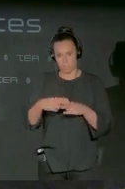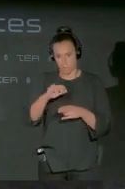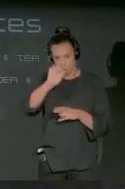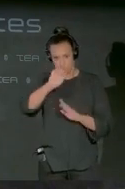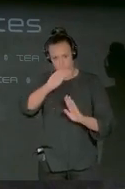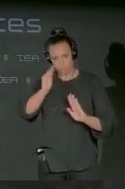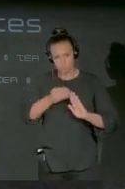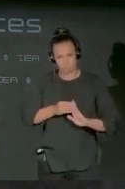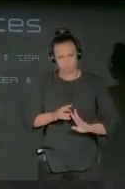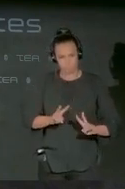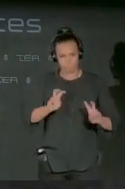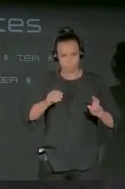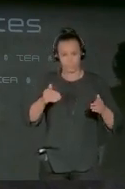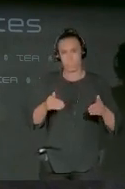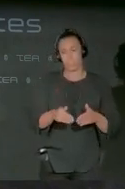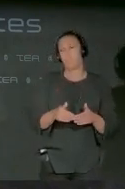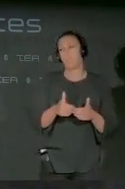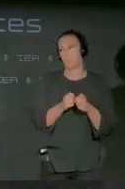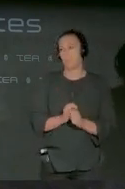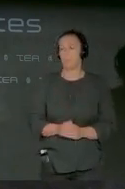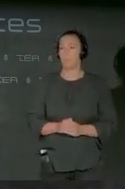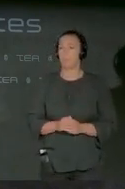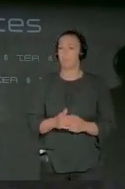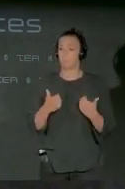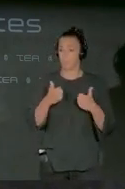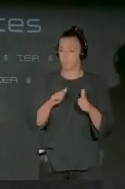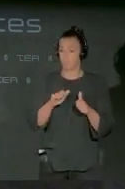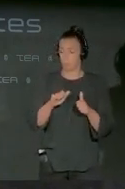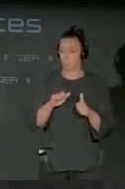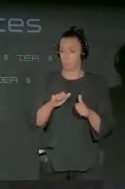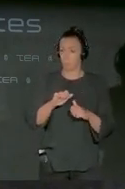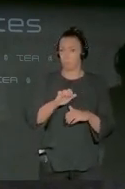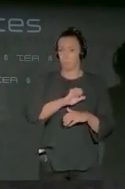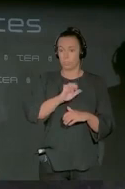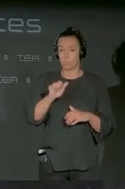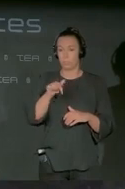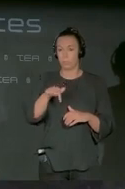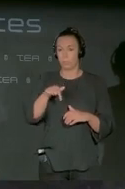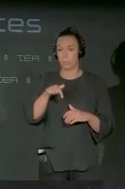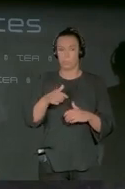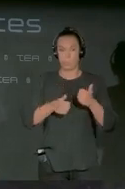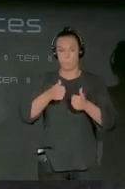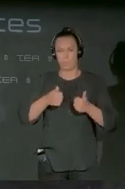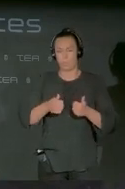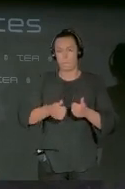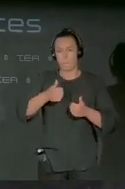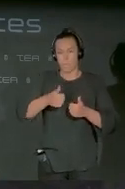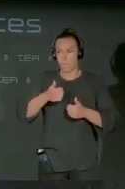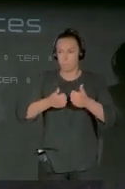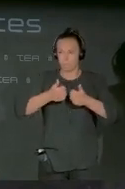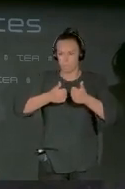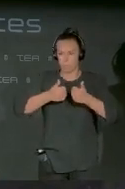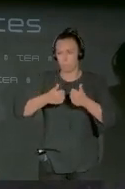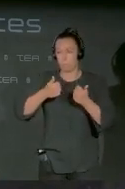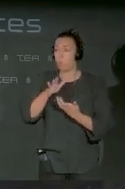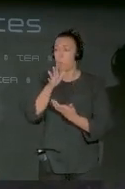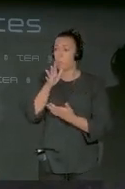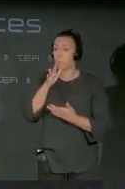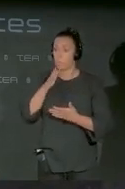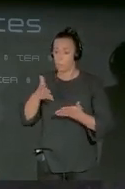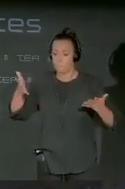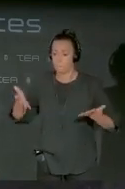El sector de los videojuegos es un sector netamente internacionalizado, donde la competencia es cada vez más alta. Por eso, potenciar el